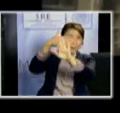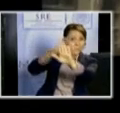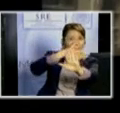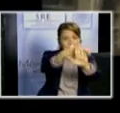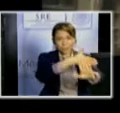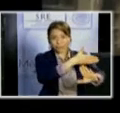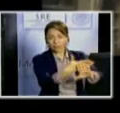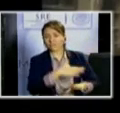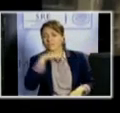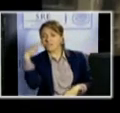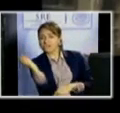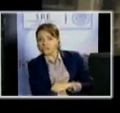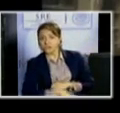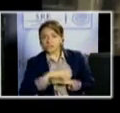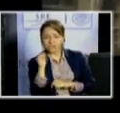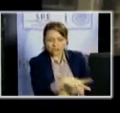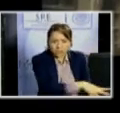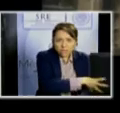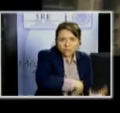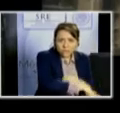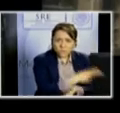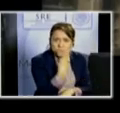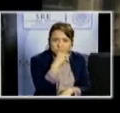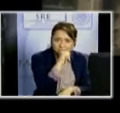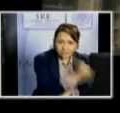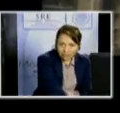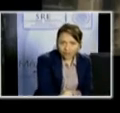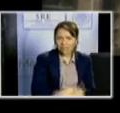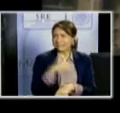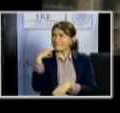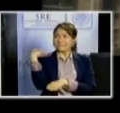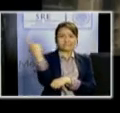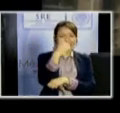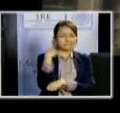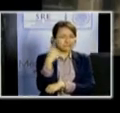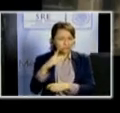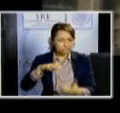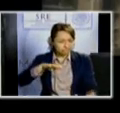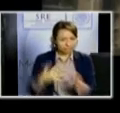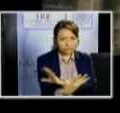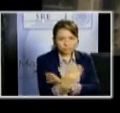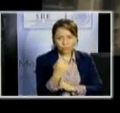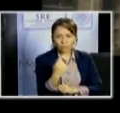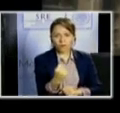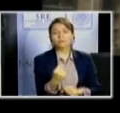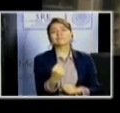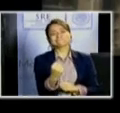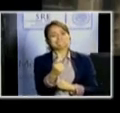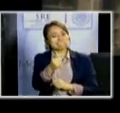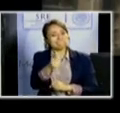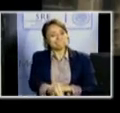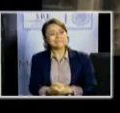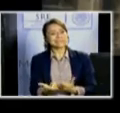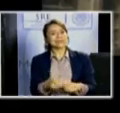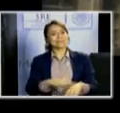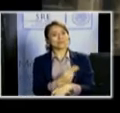contaminación ambiental. ¿Por qué? Porque tenemos un patrón de consumo muy asociado al consumo energético de alto contenido de